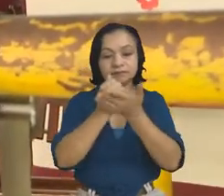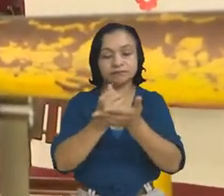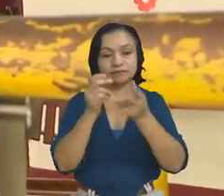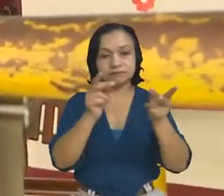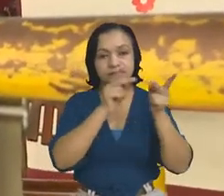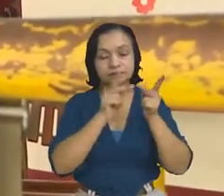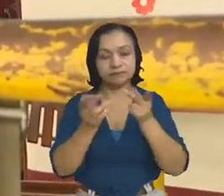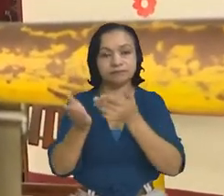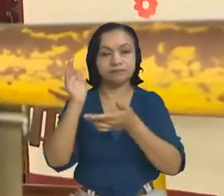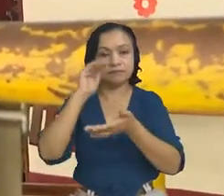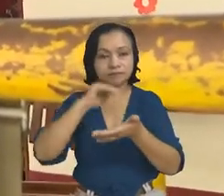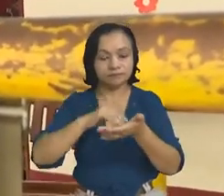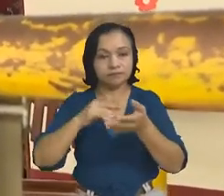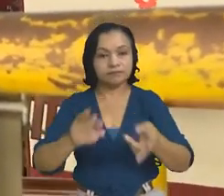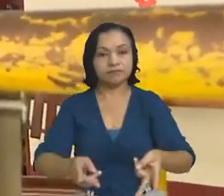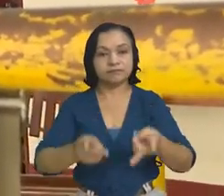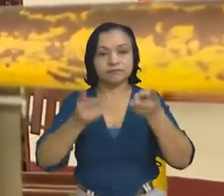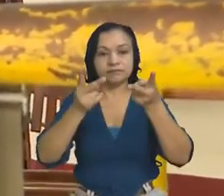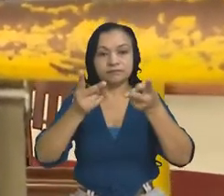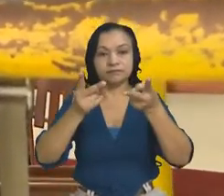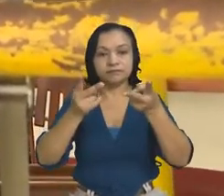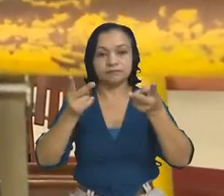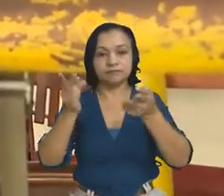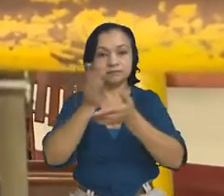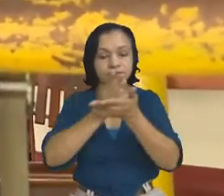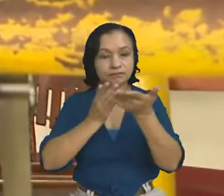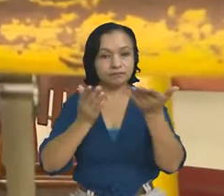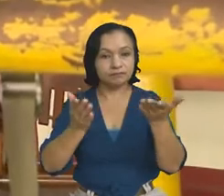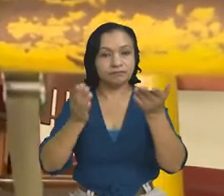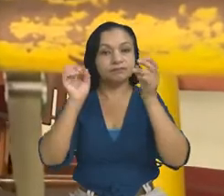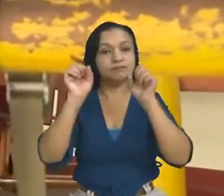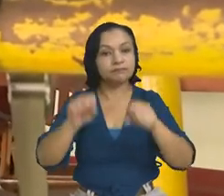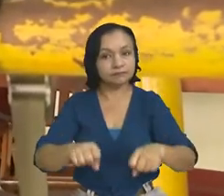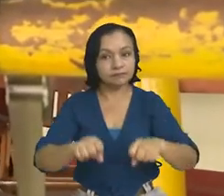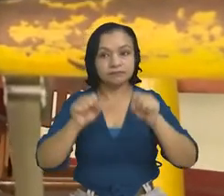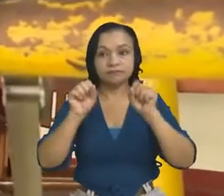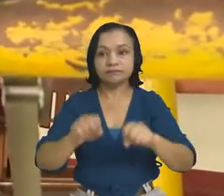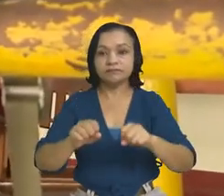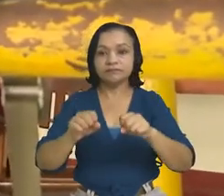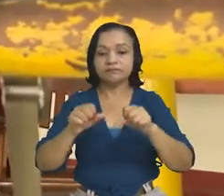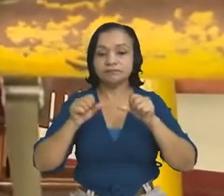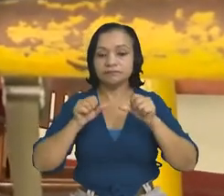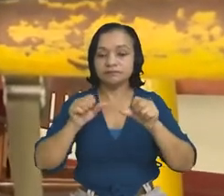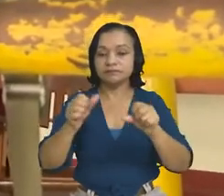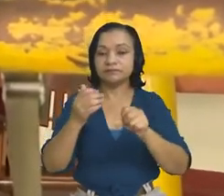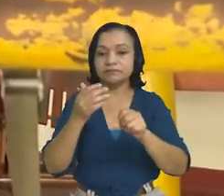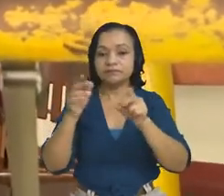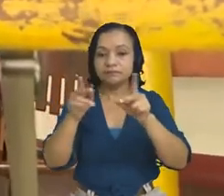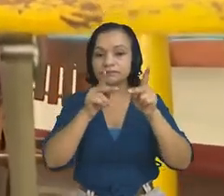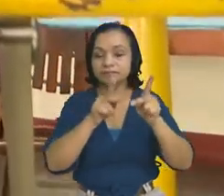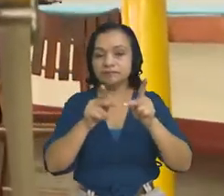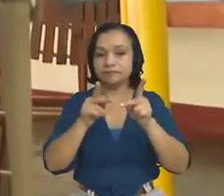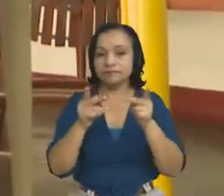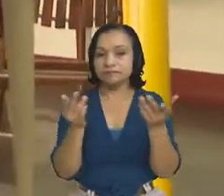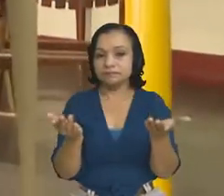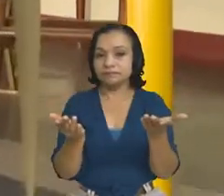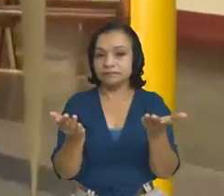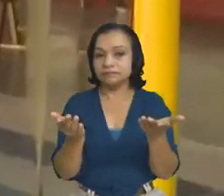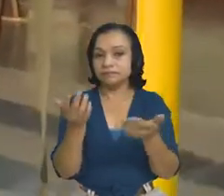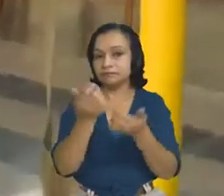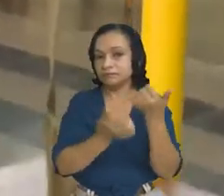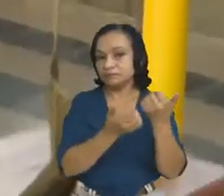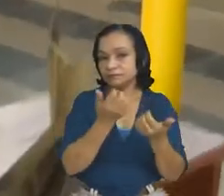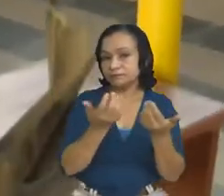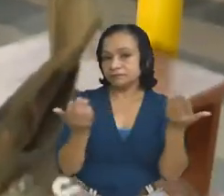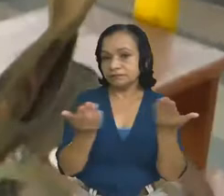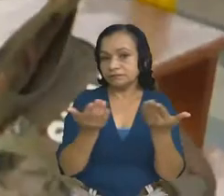a reincorporarse a su vida ordinaria, de rutina, y poder realmente dar ese bienestar a la persona como tal con su problemática, pero